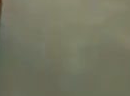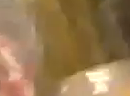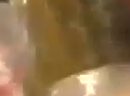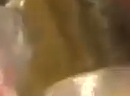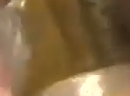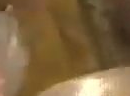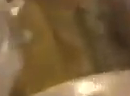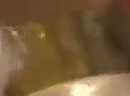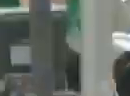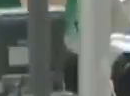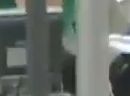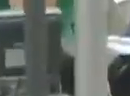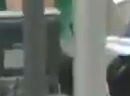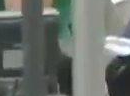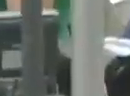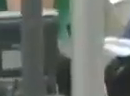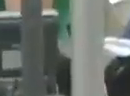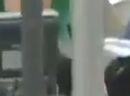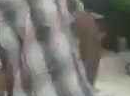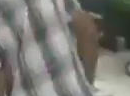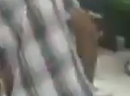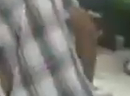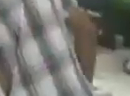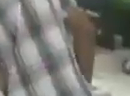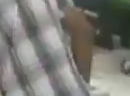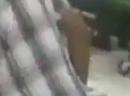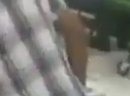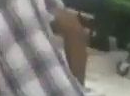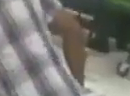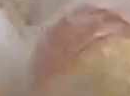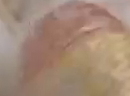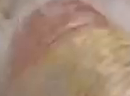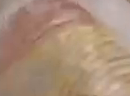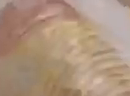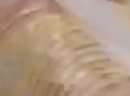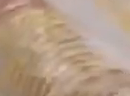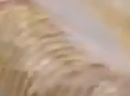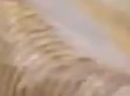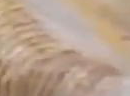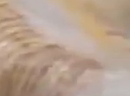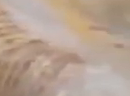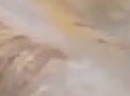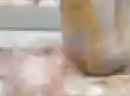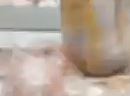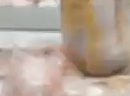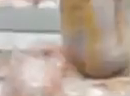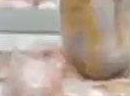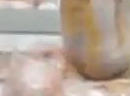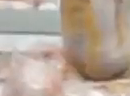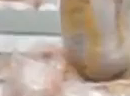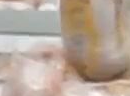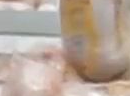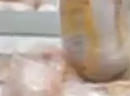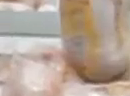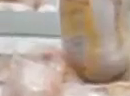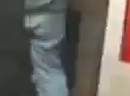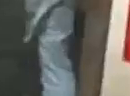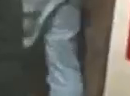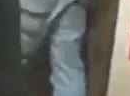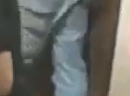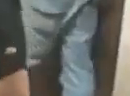histórica de un pueblo que está decidido a vencer, que está decidido a ser libre. Hay que tener fe en el futuro de nuestra